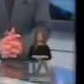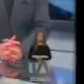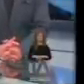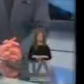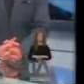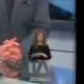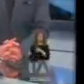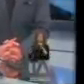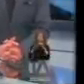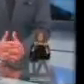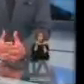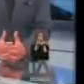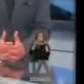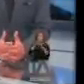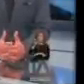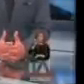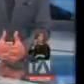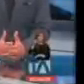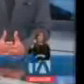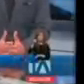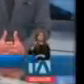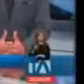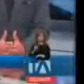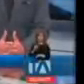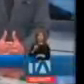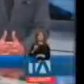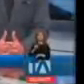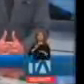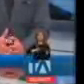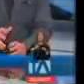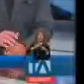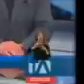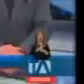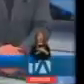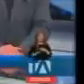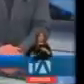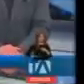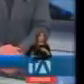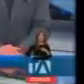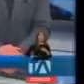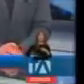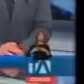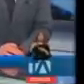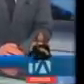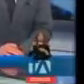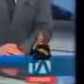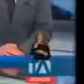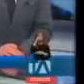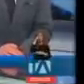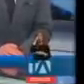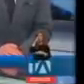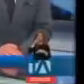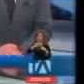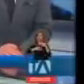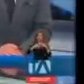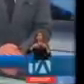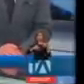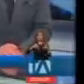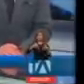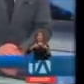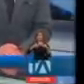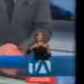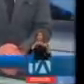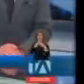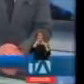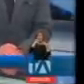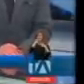La asambleísta Sofía Espín y la abogada del expresidente Rafael Correa, Yadira Cadena, serán juzgadas como presuntas autoras del delito de